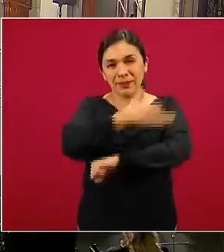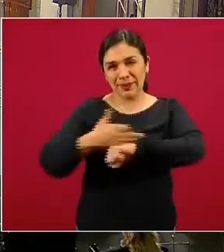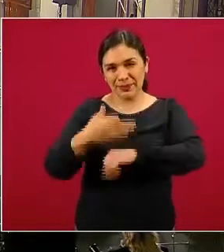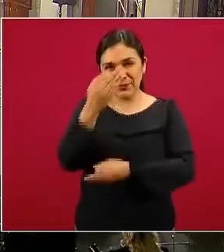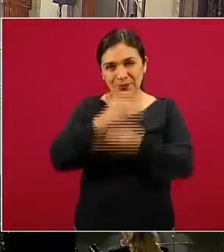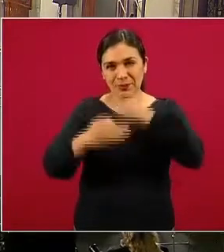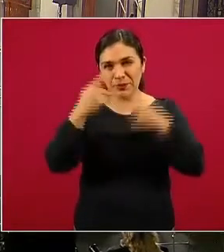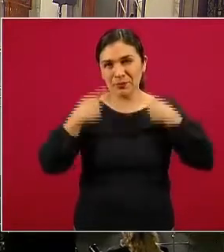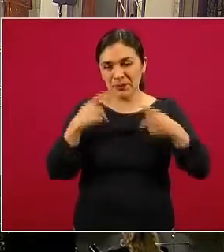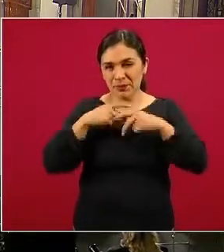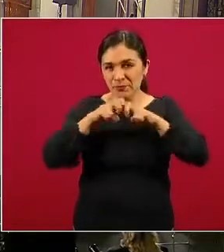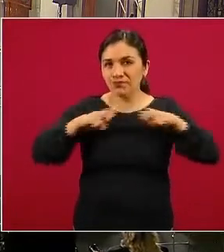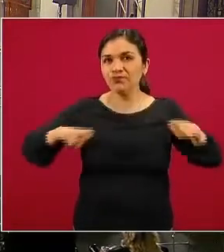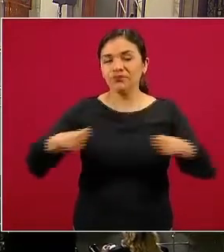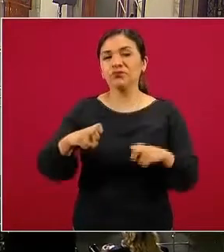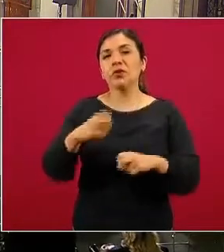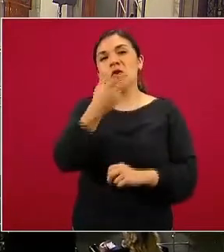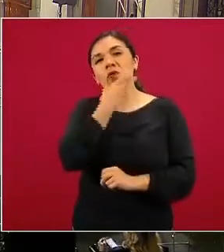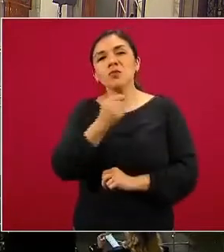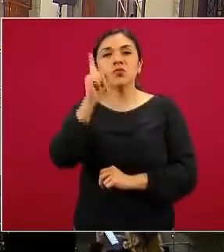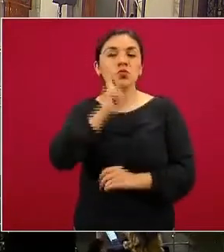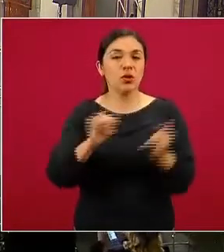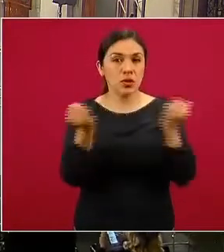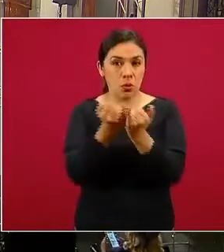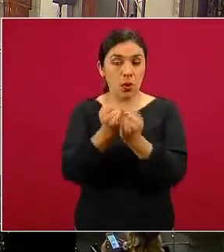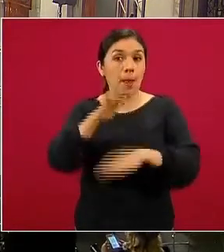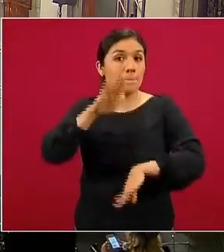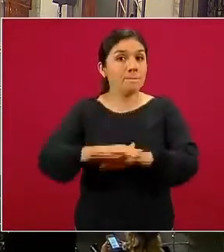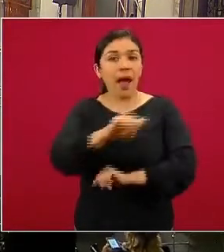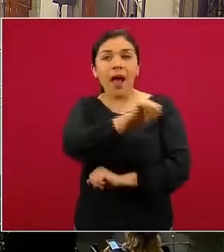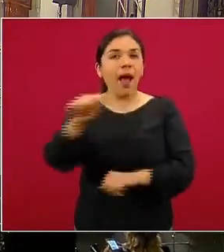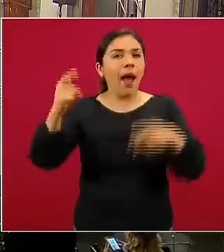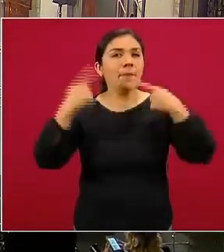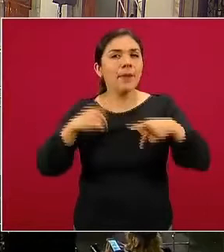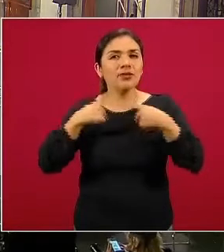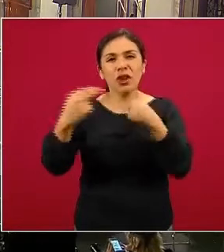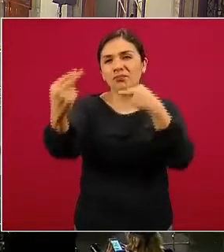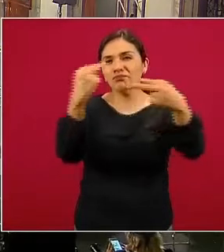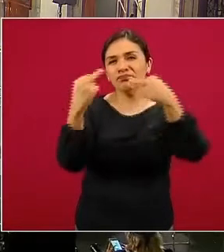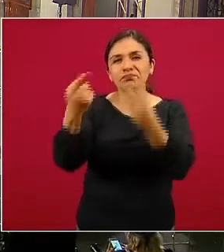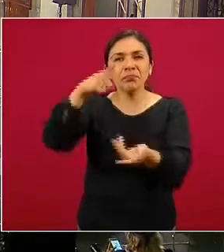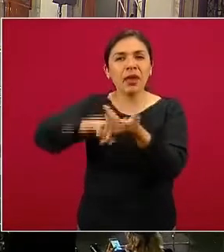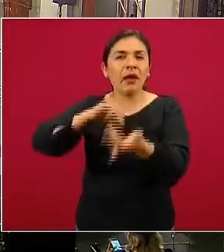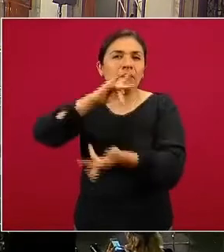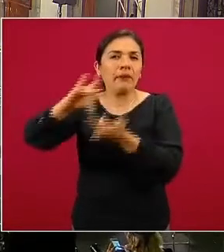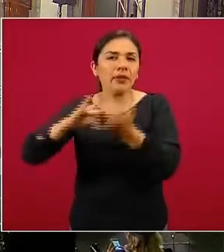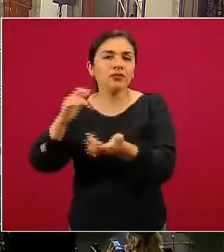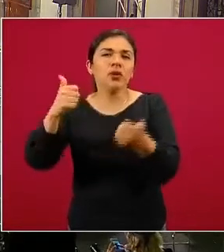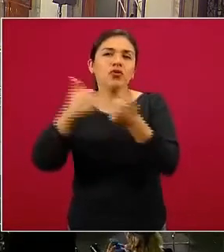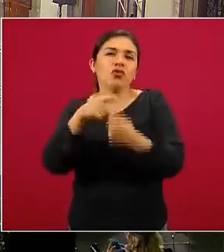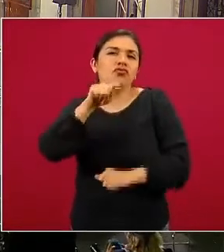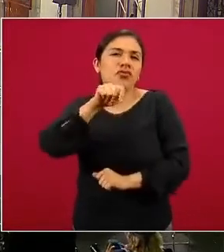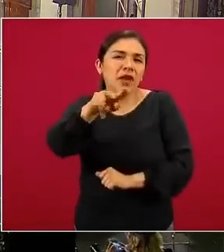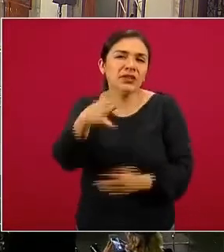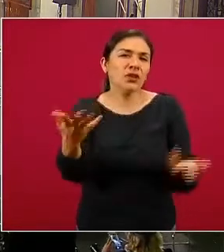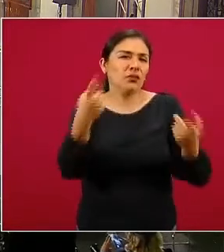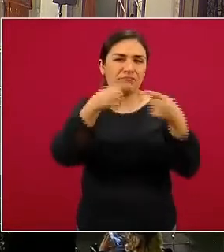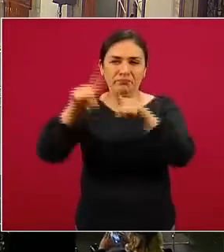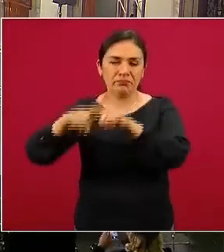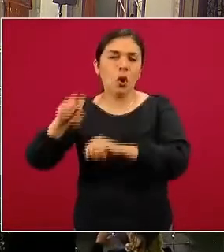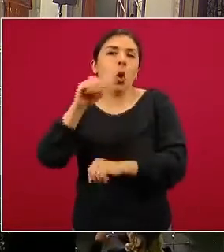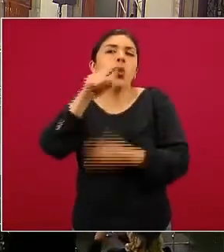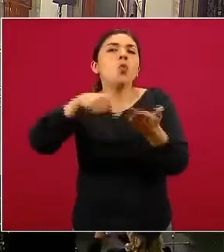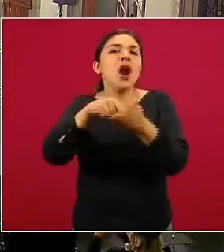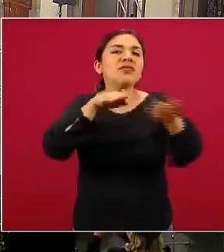con todas y con todos, especialmente a las personas que nos sintonizan esta noche desde sus hogares, desde el